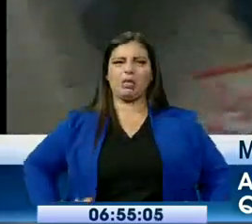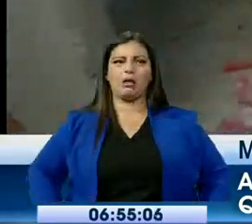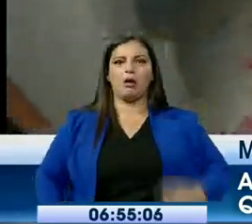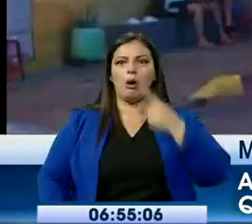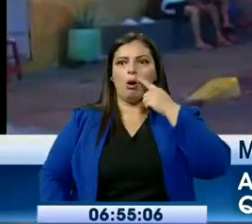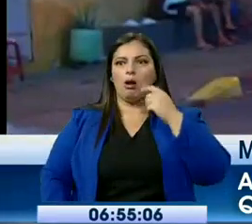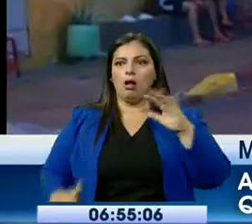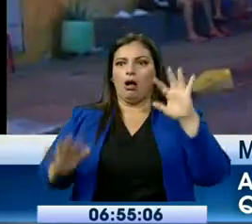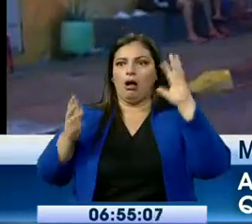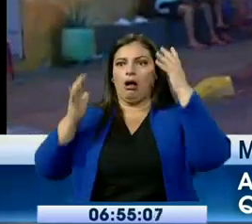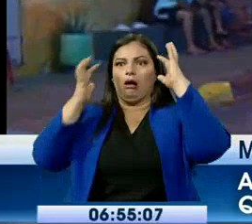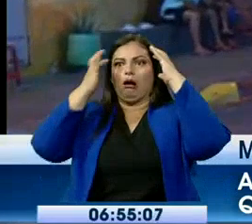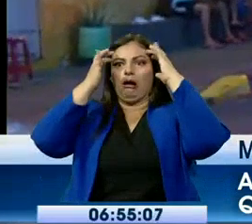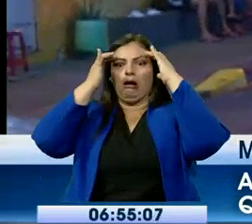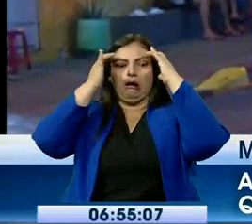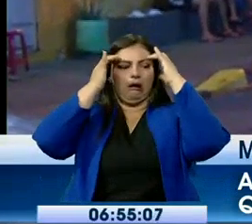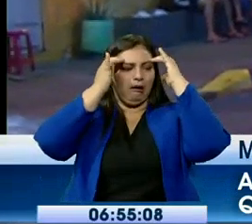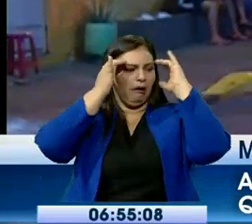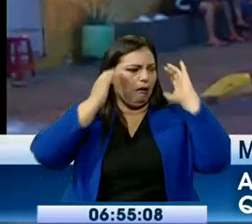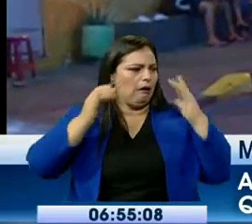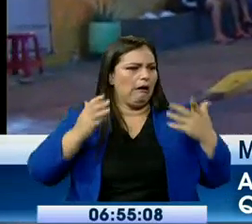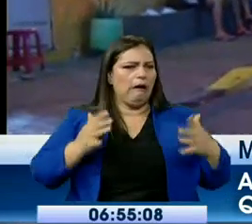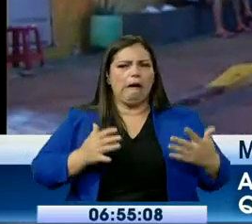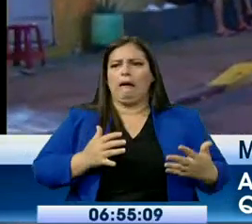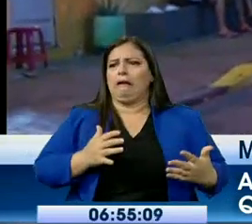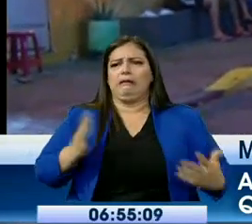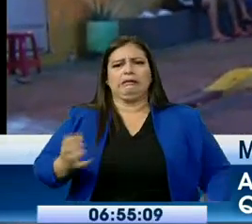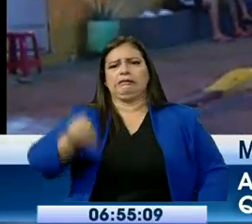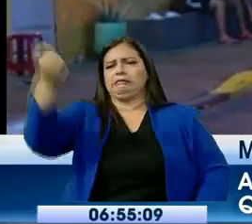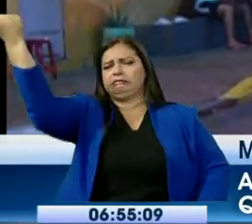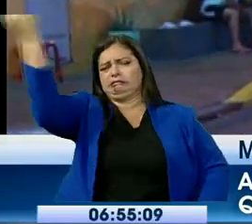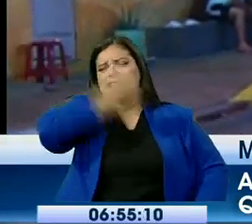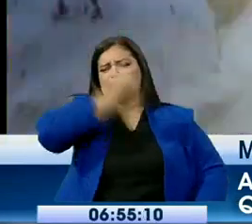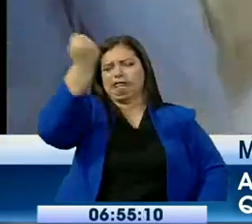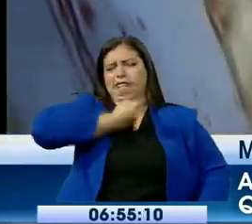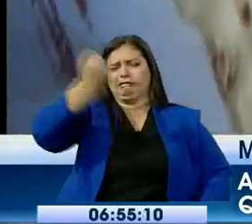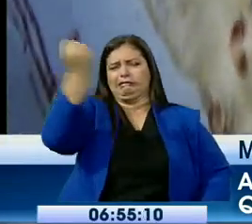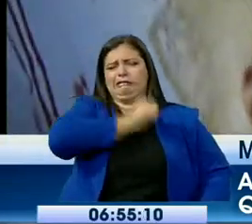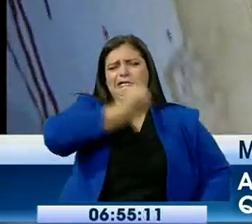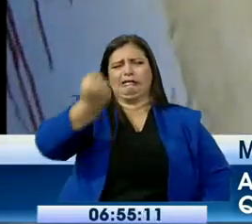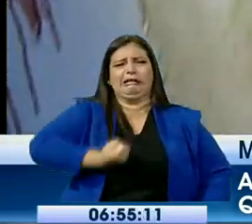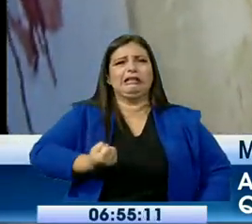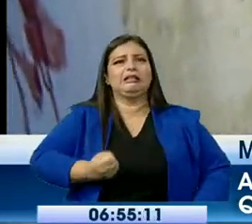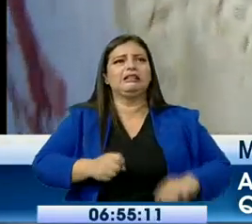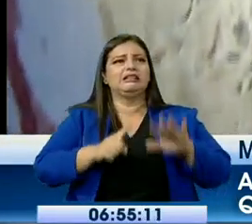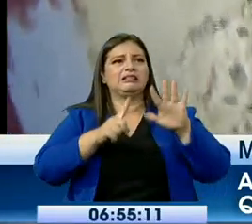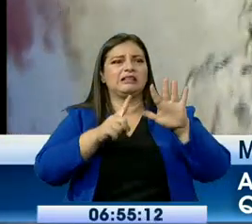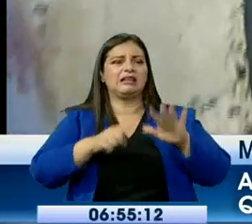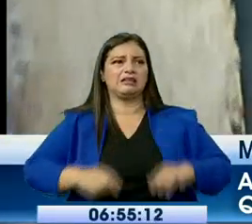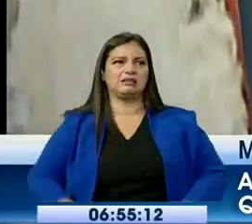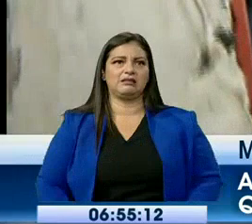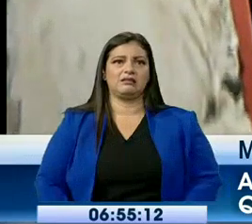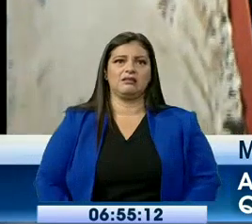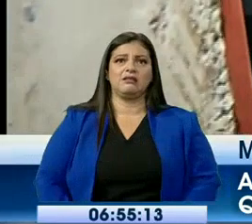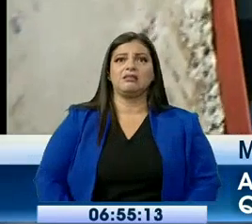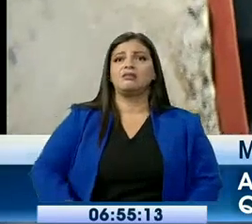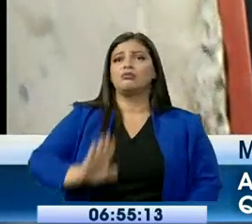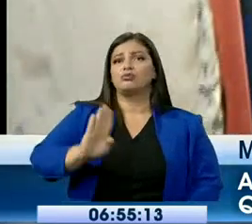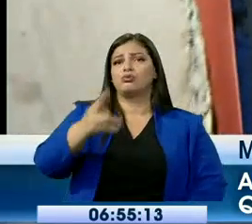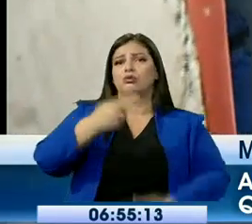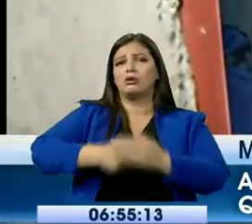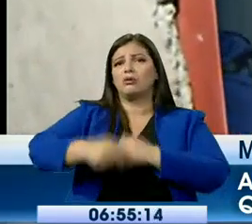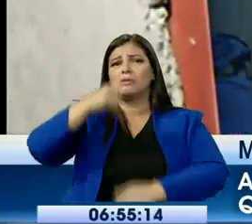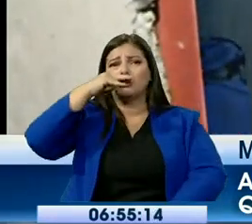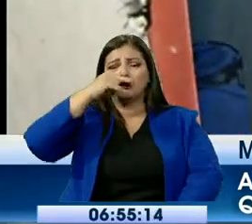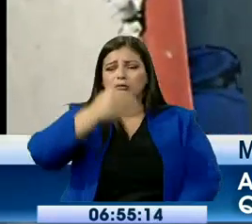vida. Él mismo se apuñala, se pega como 6 puñaladas. ¿Quiénes estaban en la casa aparte de ambos? Los bebés. ¿Qué hicieron allá? Los bebés salieron